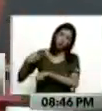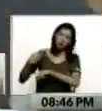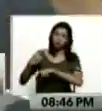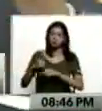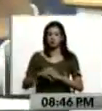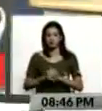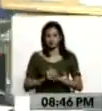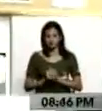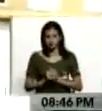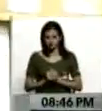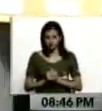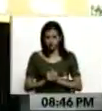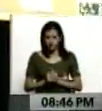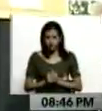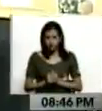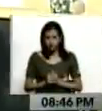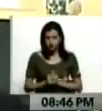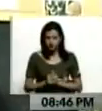por